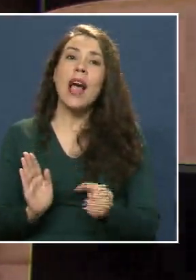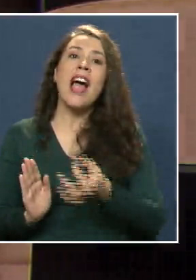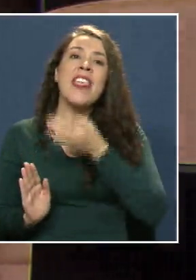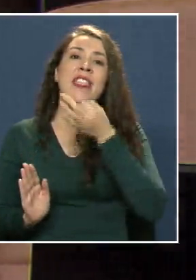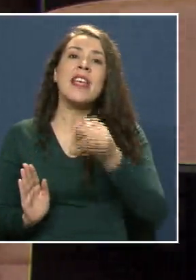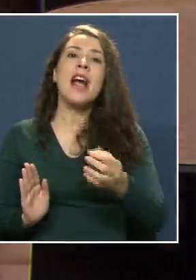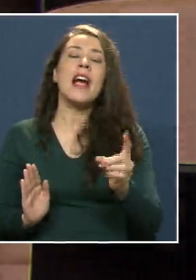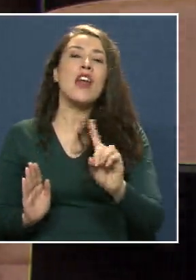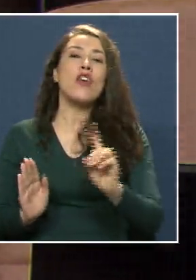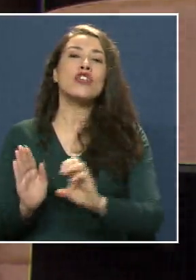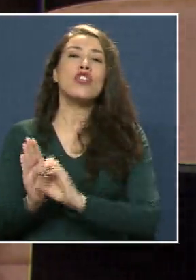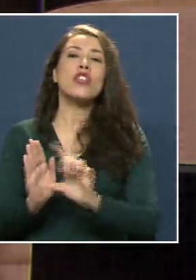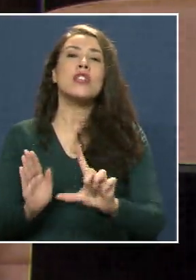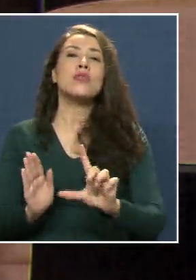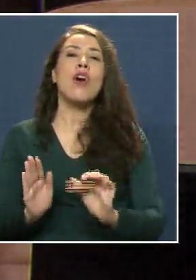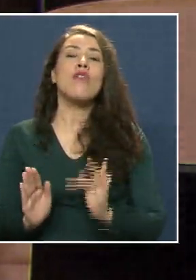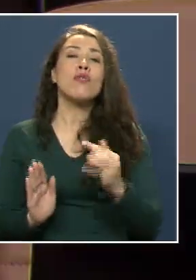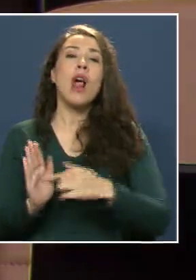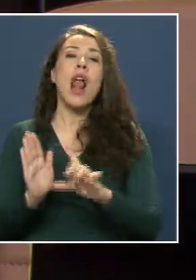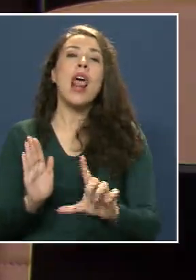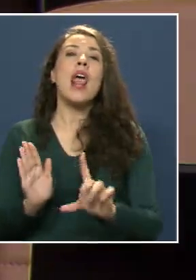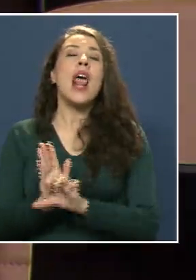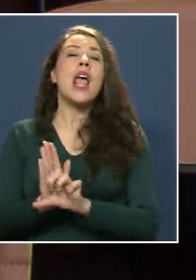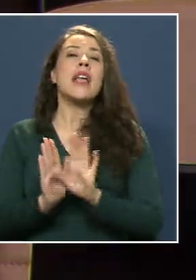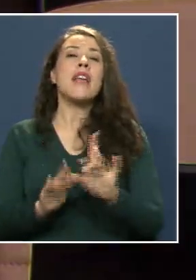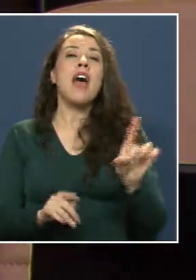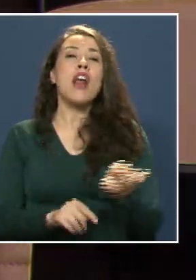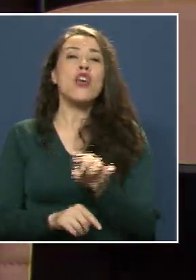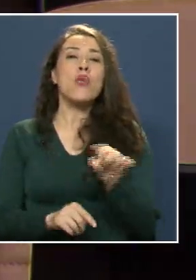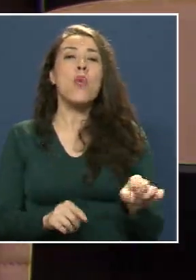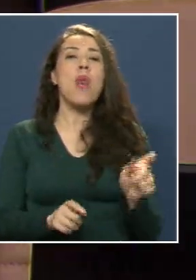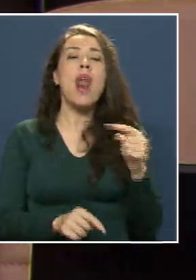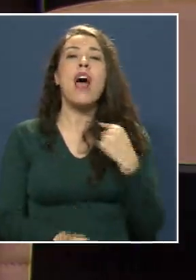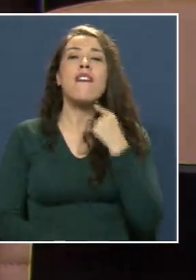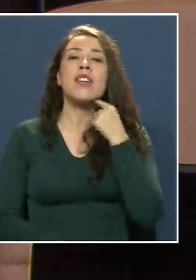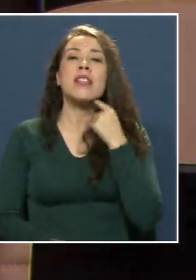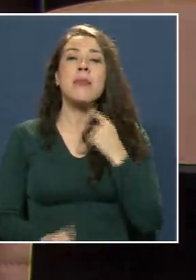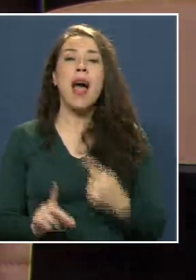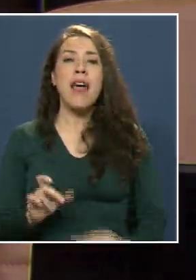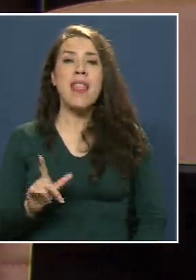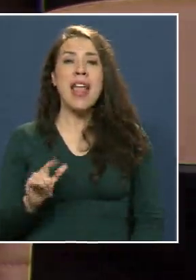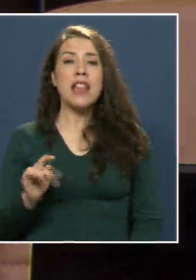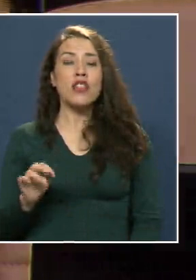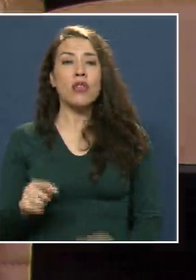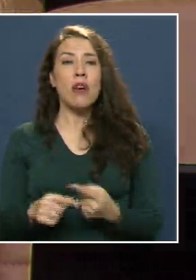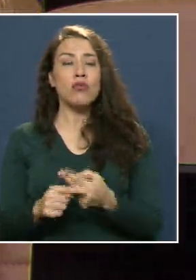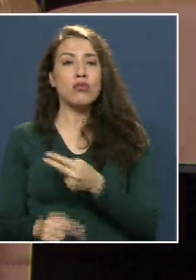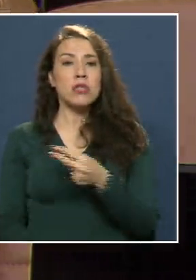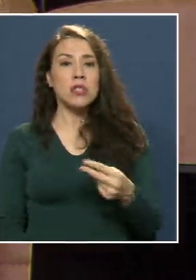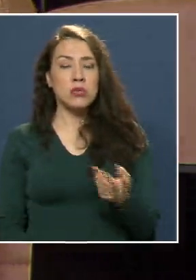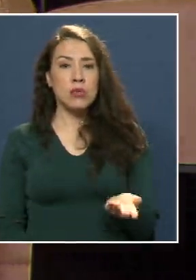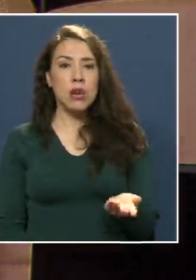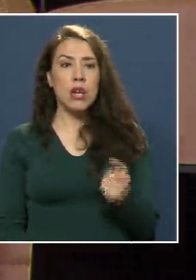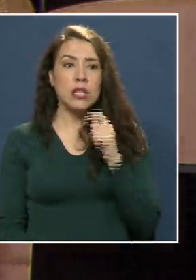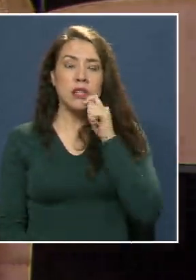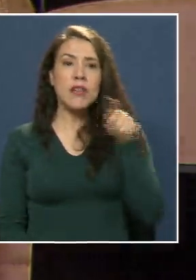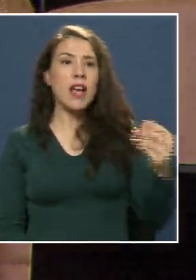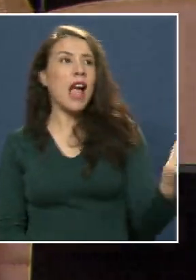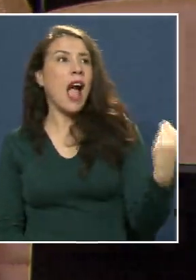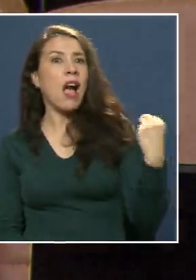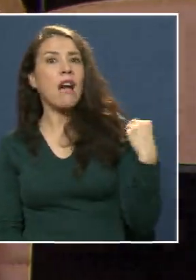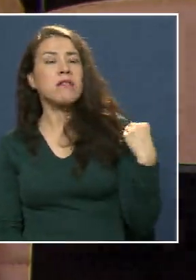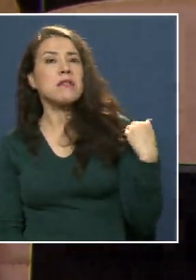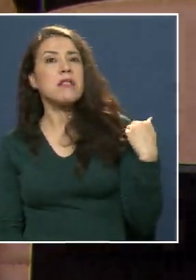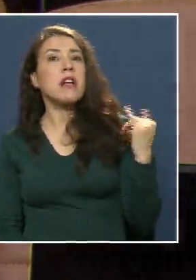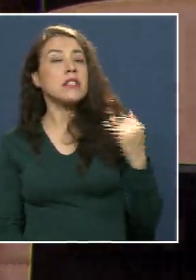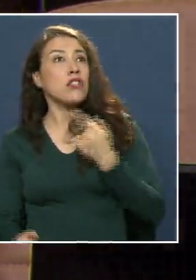declare inconstitucional la futura ley y dejar en desprotección incluso a las actuales víctimas de delitos sexuales. Es decir, nos están diciendo que frente a